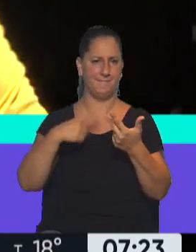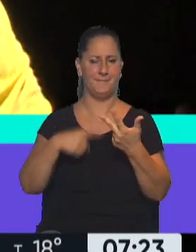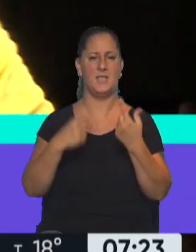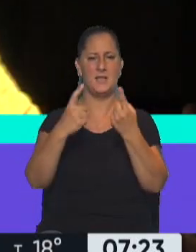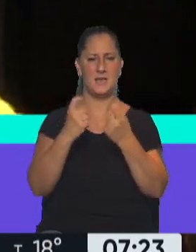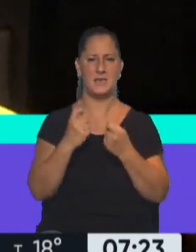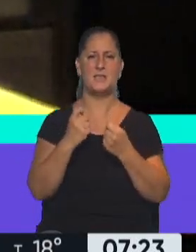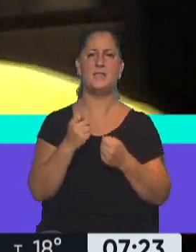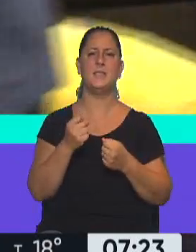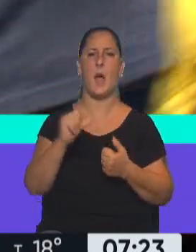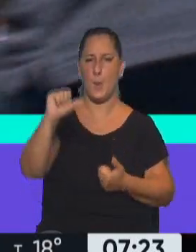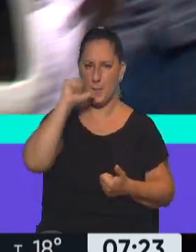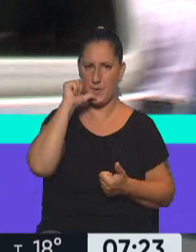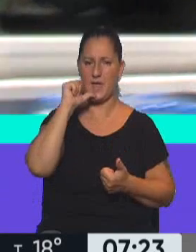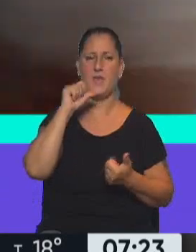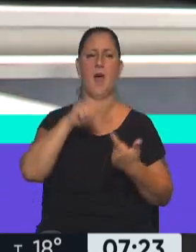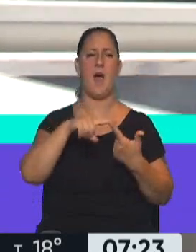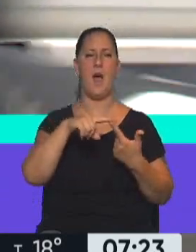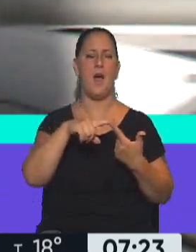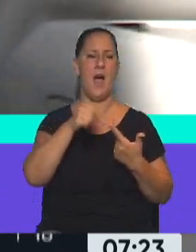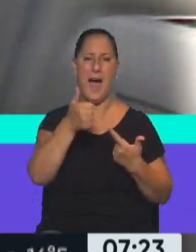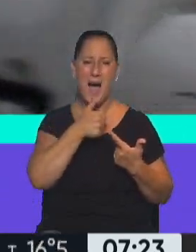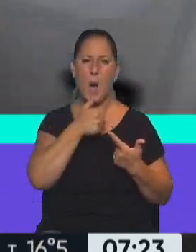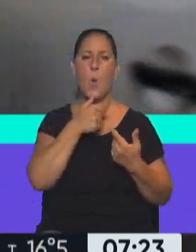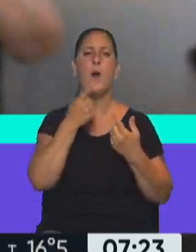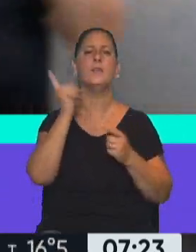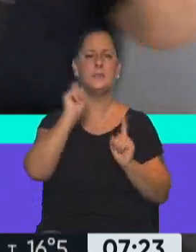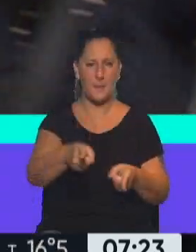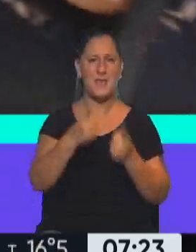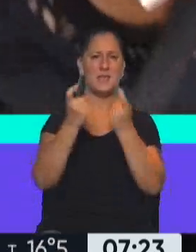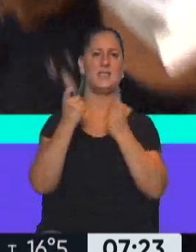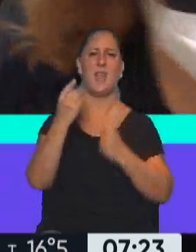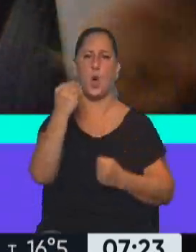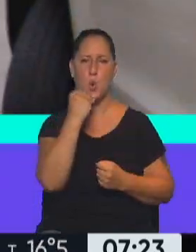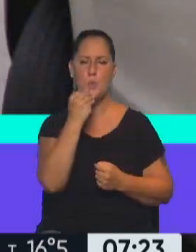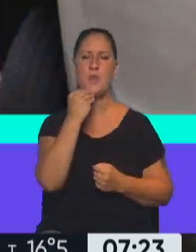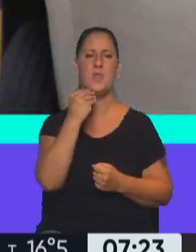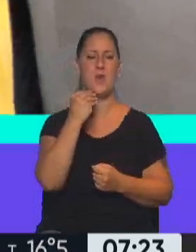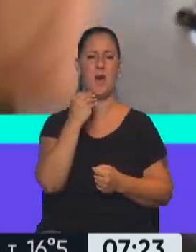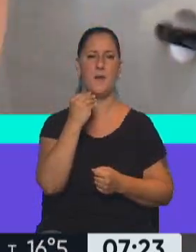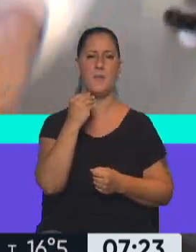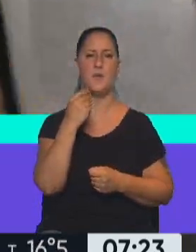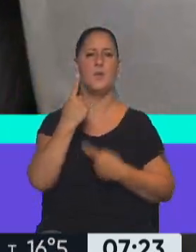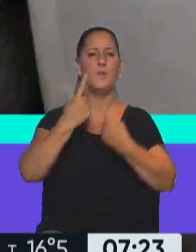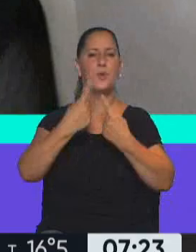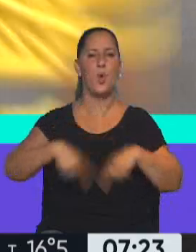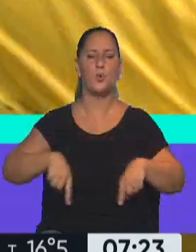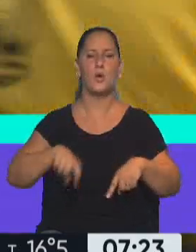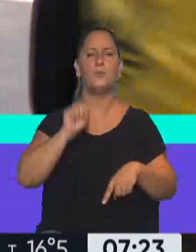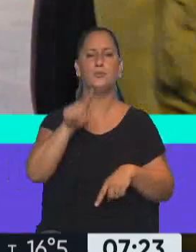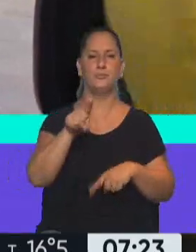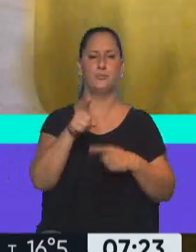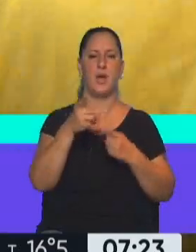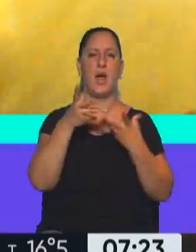necesitando no solo bebidas, no solo agua, sino alimentos. También todo lo que tiene que ver con la